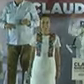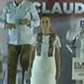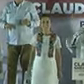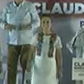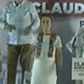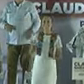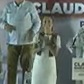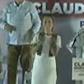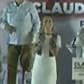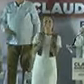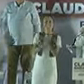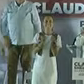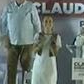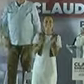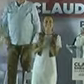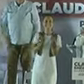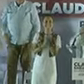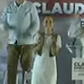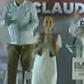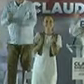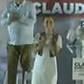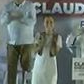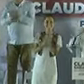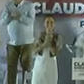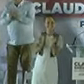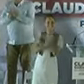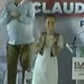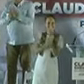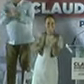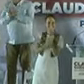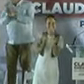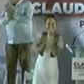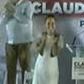estar al fondo y a mi esposa Lilo fuerte abrazo Las amo Gracias